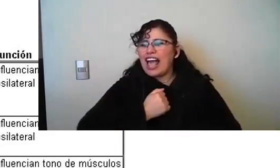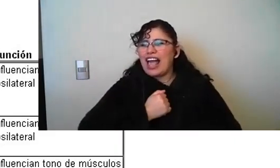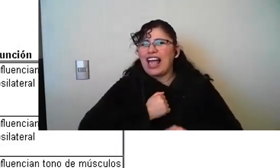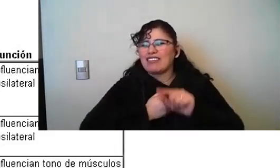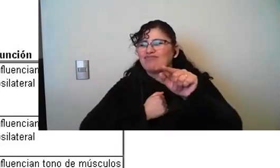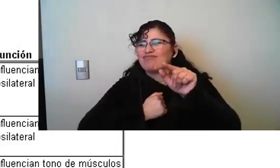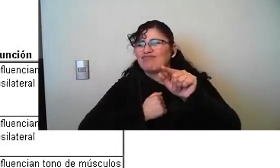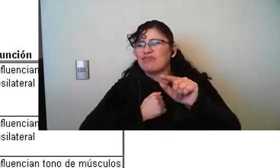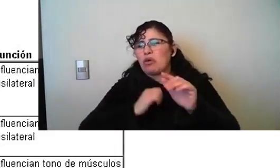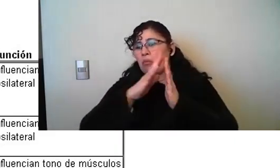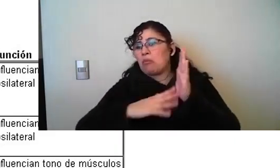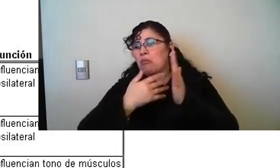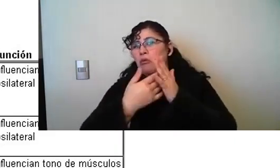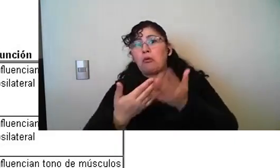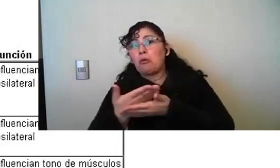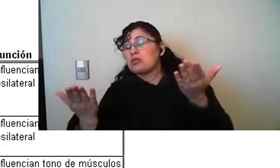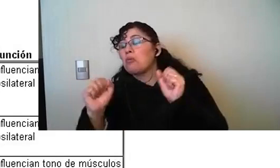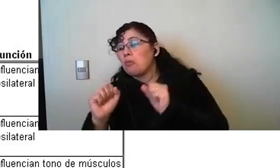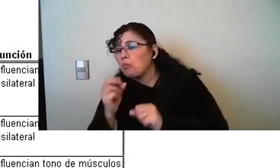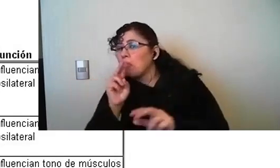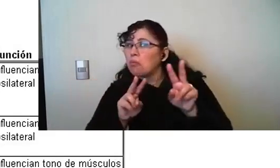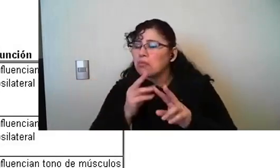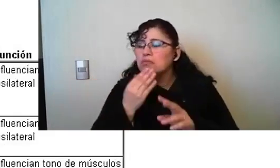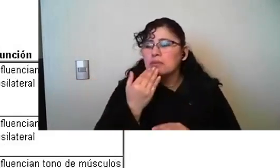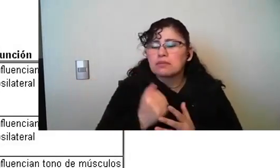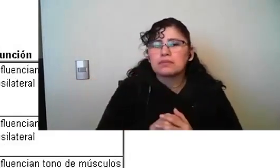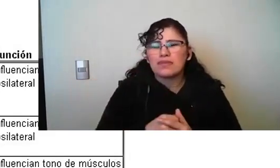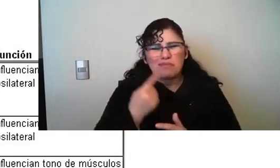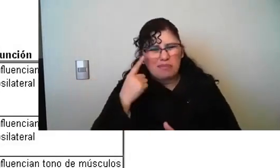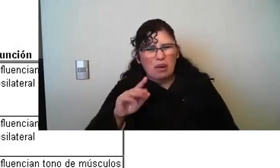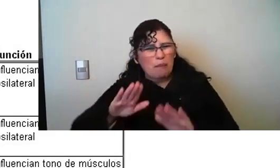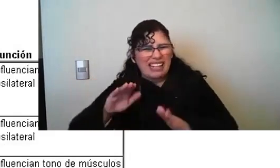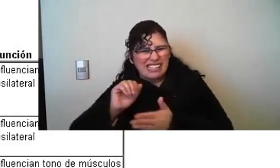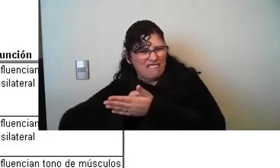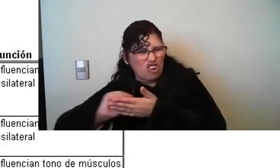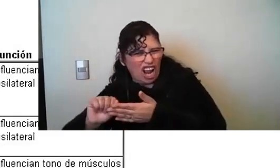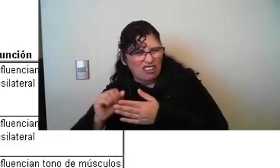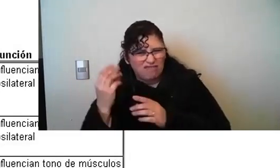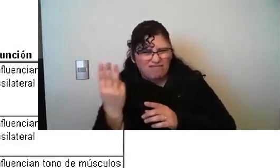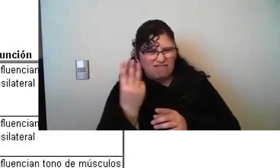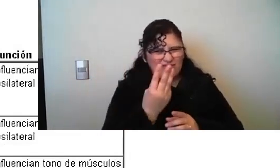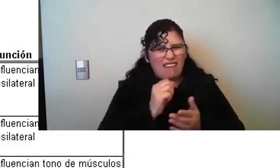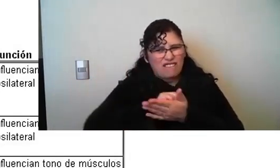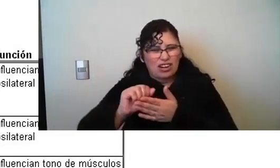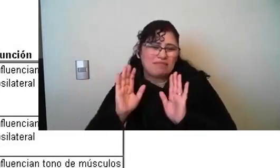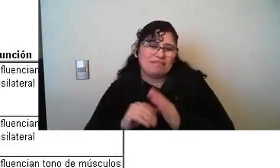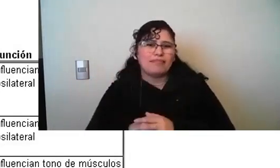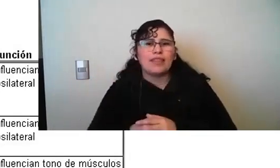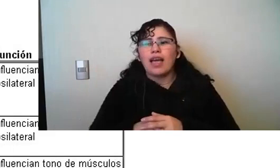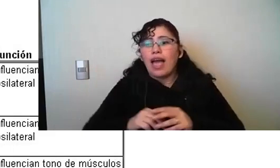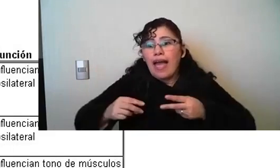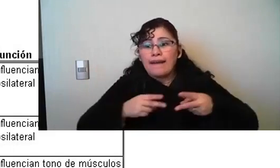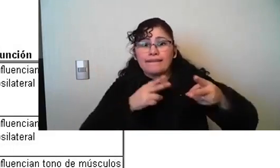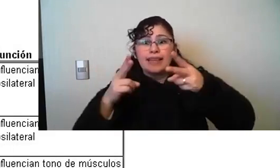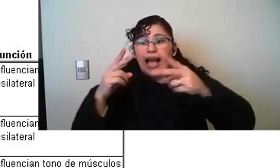Por si encuentran algún apunte asociado a esto. Vías cerebelosas eferentes y vías cerebelosas aferentes. Es decir,